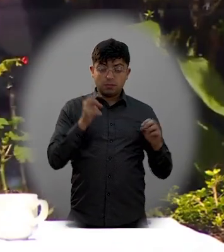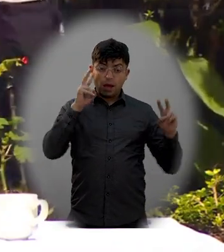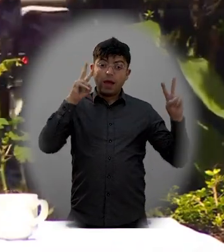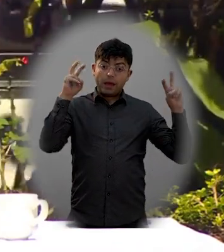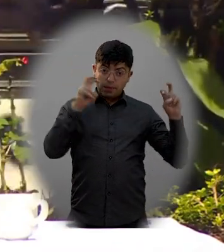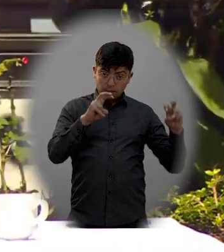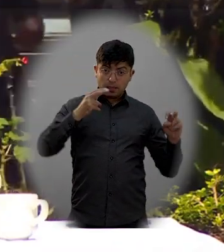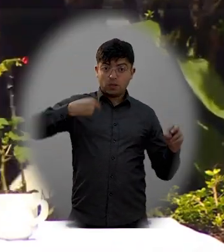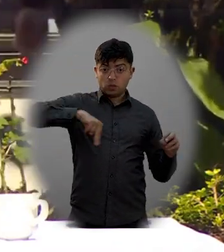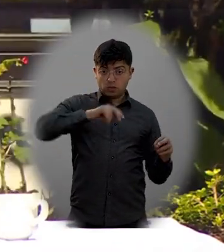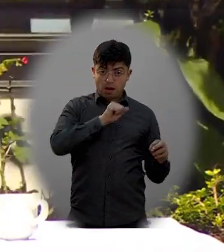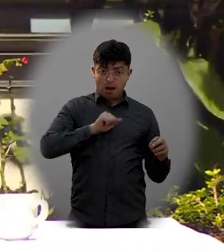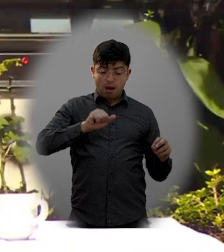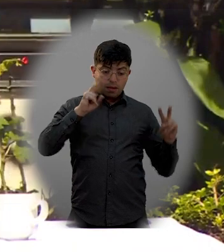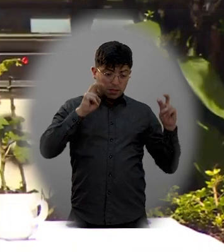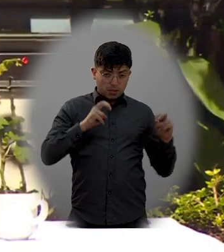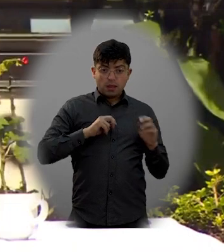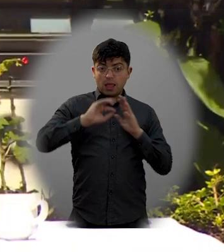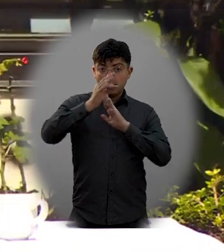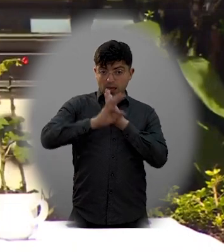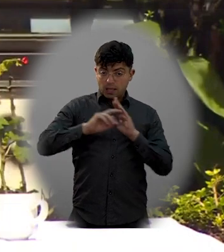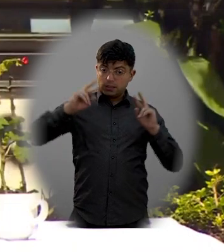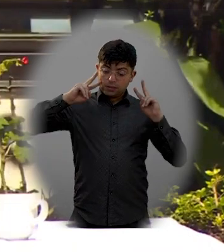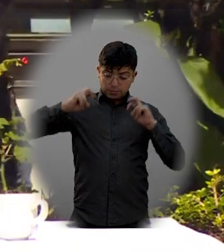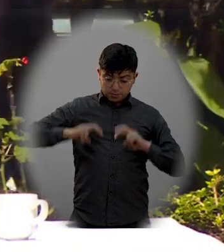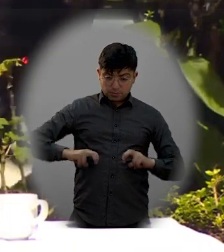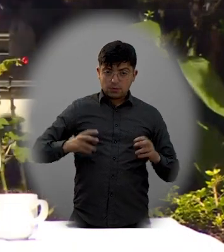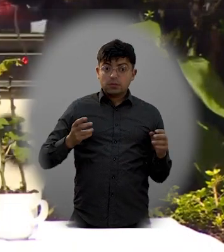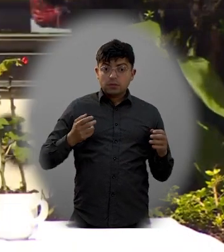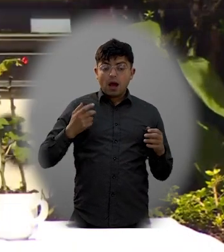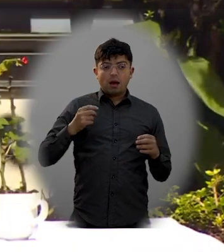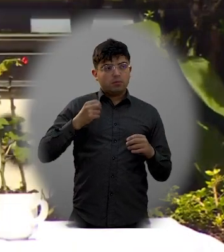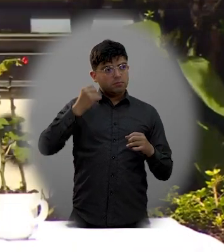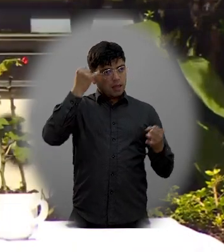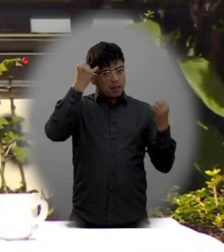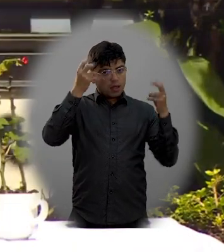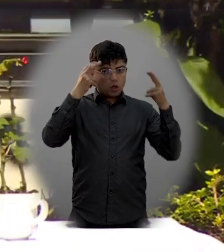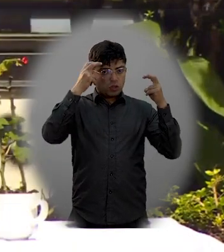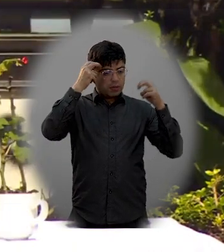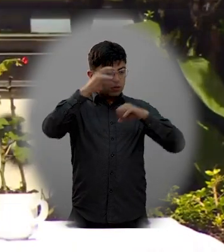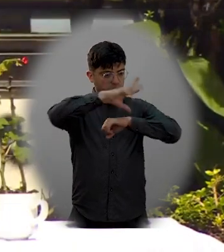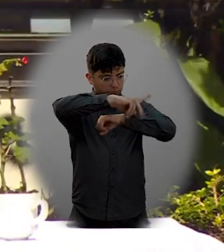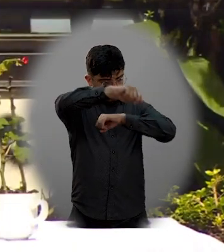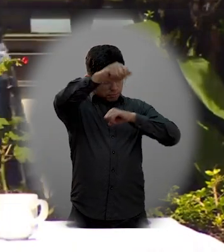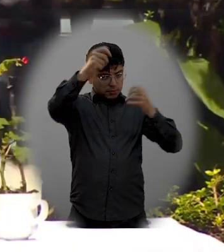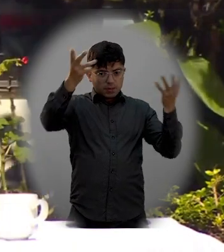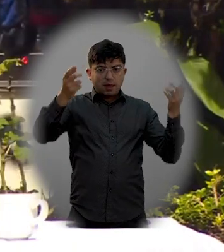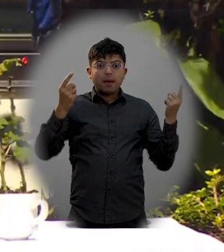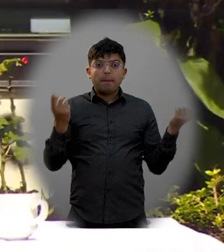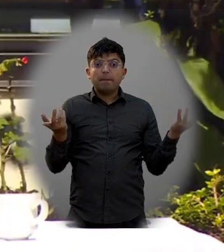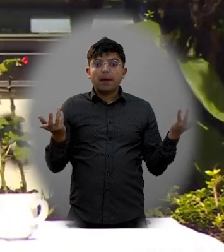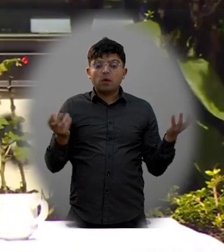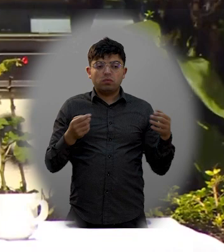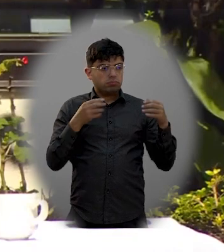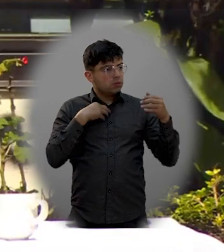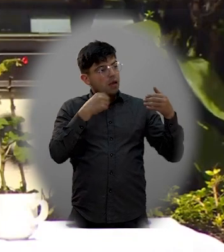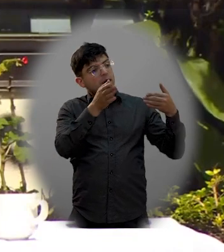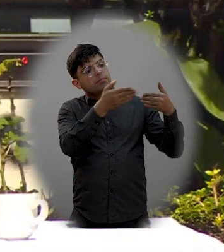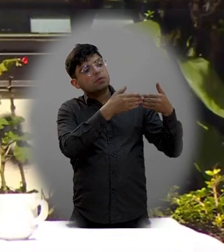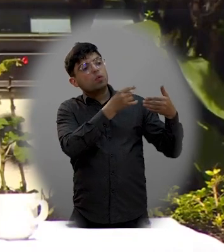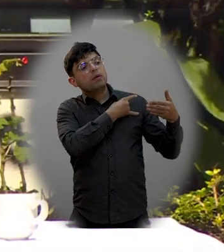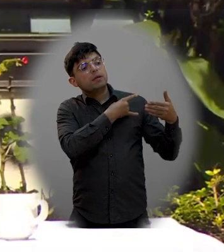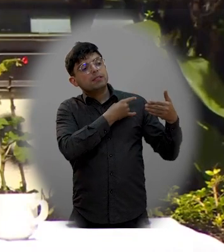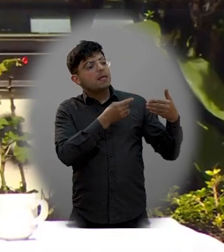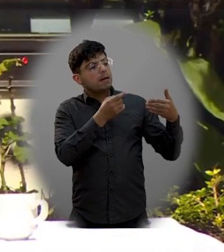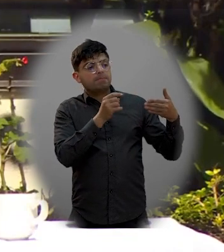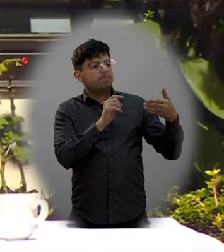investiga con nosotras, hace tesis con nosotras, se roban nuestros saberes, pero no nos dejan pasar de esa entrada.